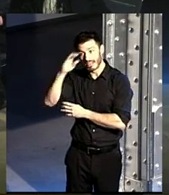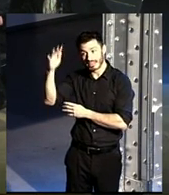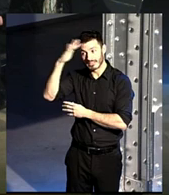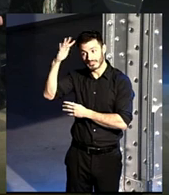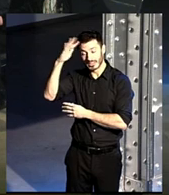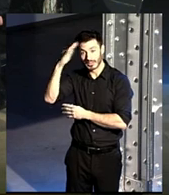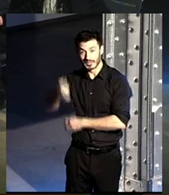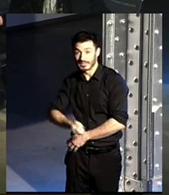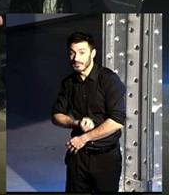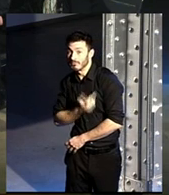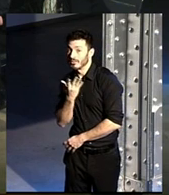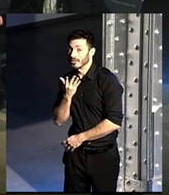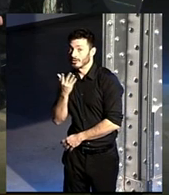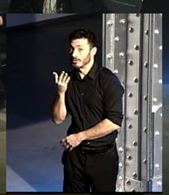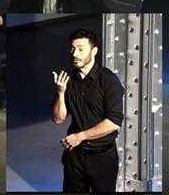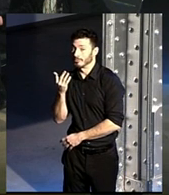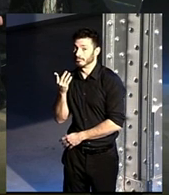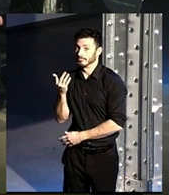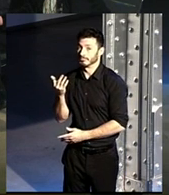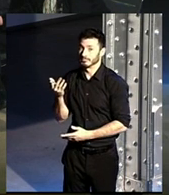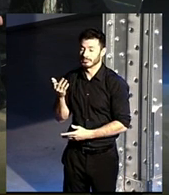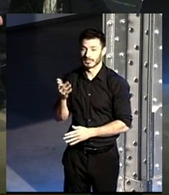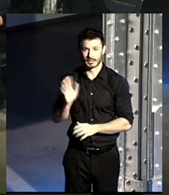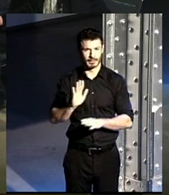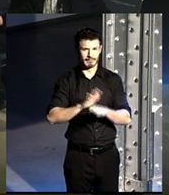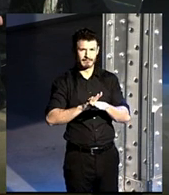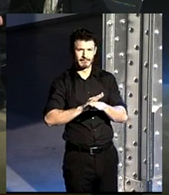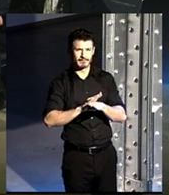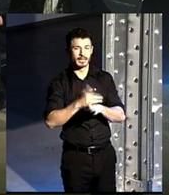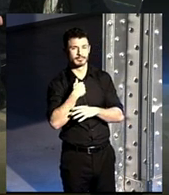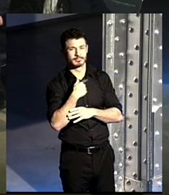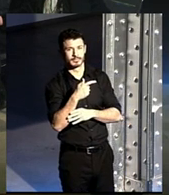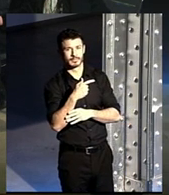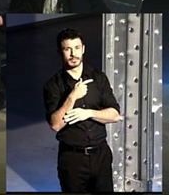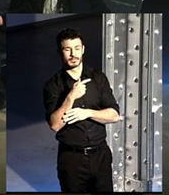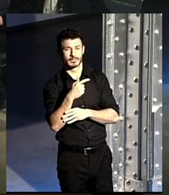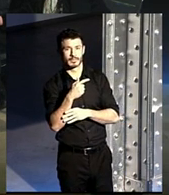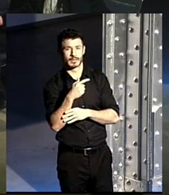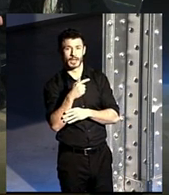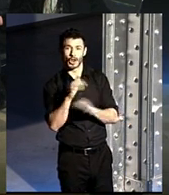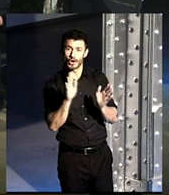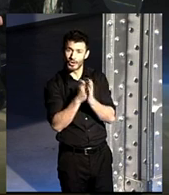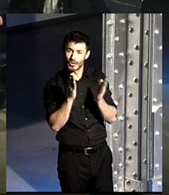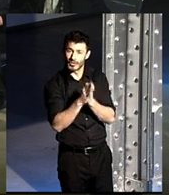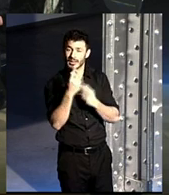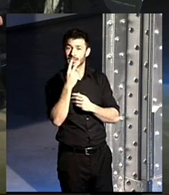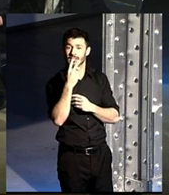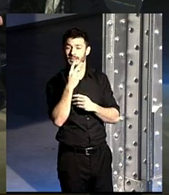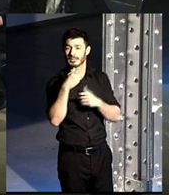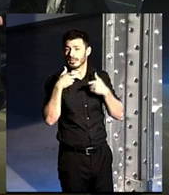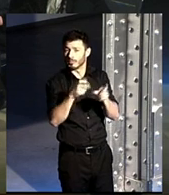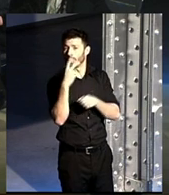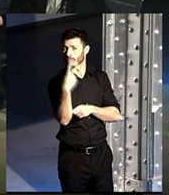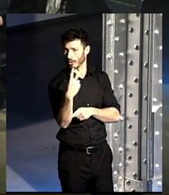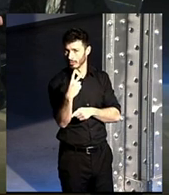voluntad de escribirla, podríamos... No, perdón. Sí. Es que hay dos tipos de novelas de Verne. Digamos que la